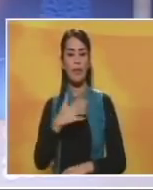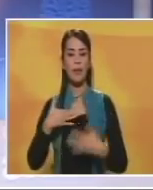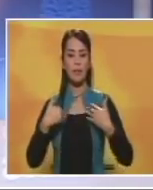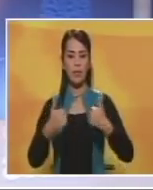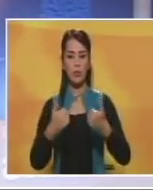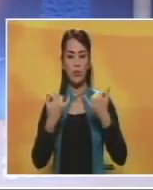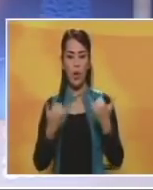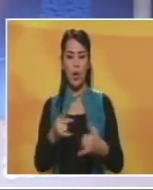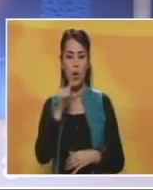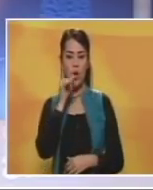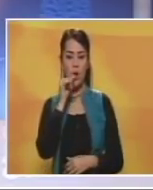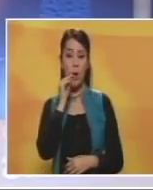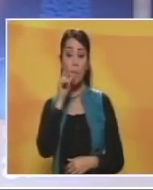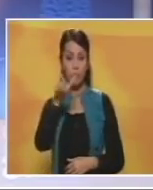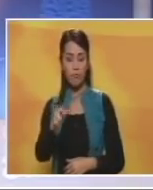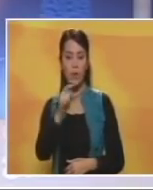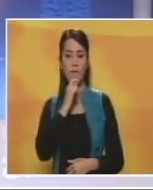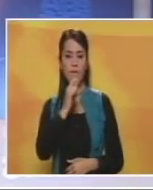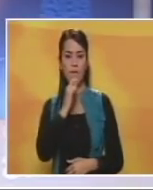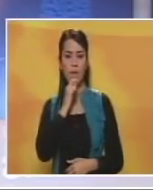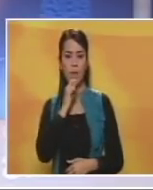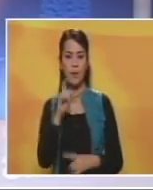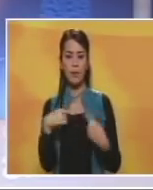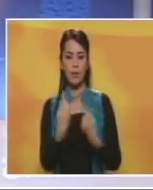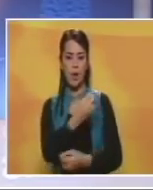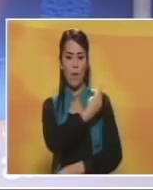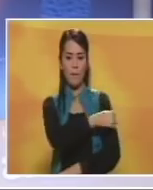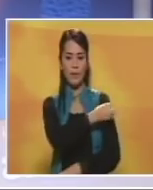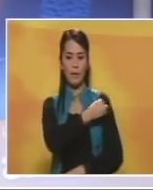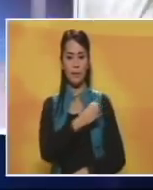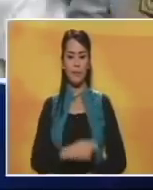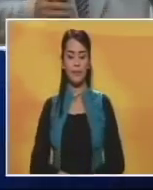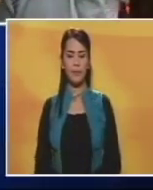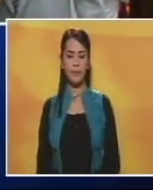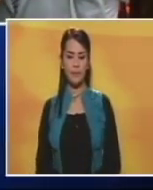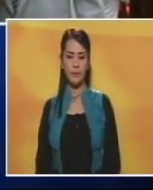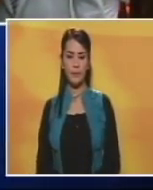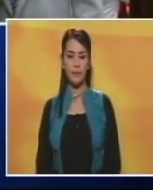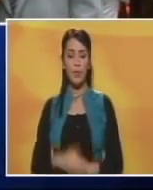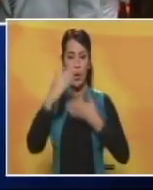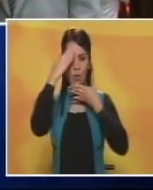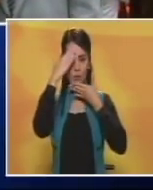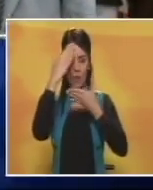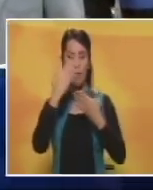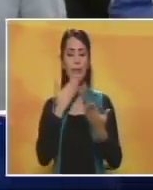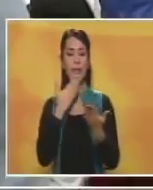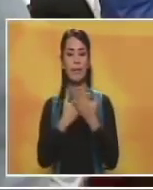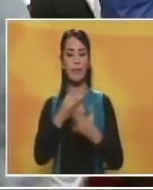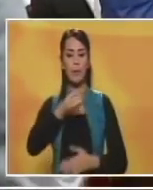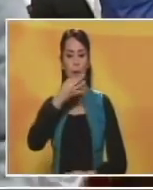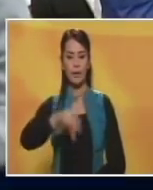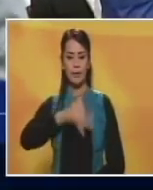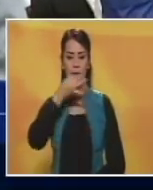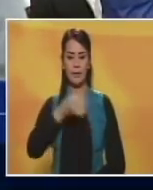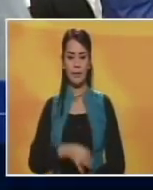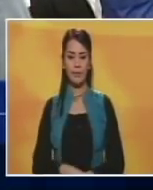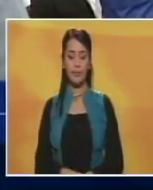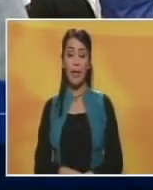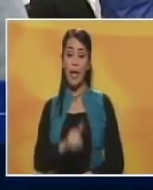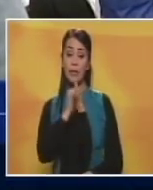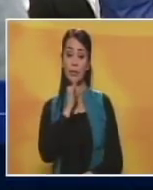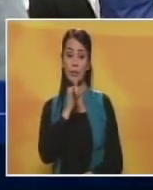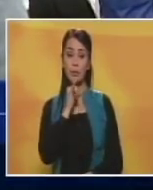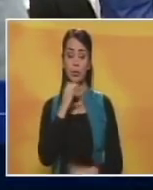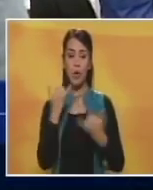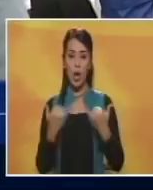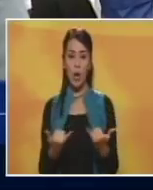Santiago Gutiérrez nos trae los detalles desde el Hospital Lídice. Hola, muchísimas gracias, amigo. Buenas tardes. Ese anuncio